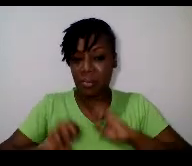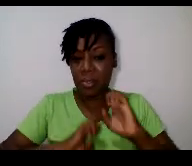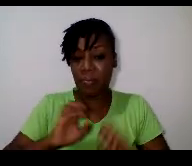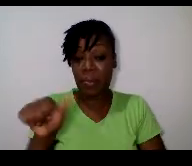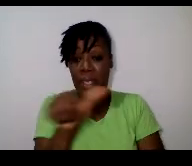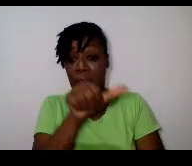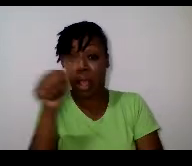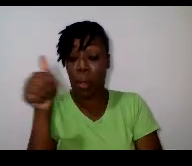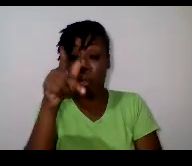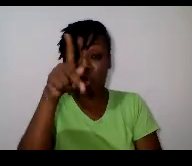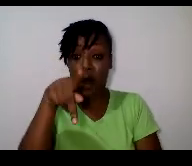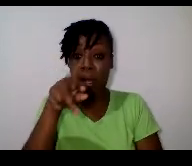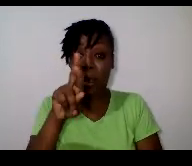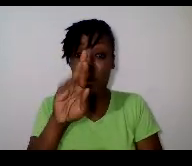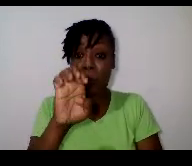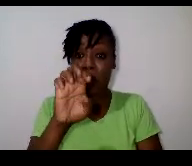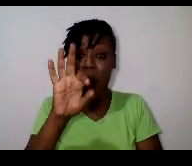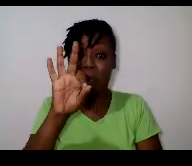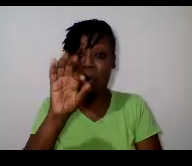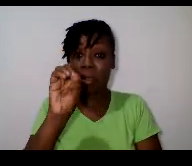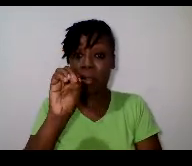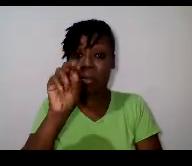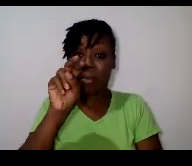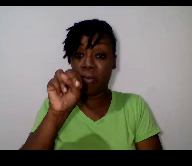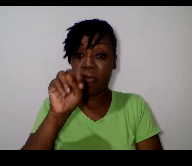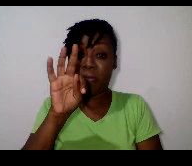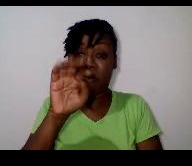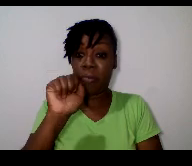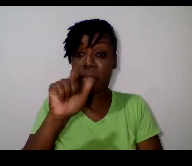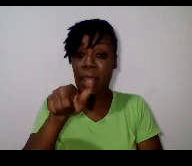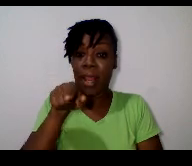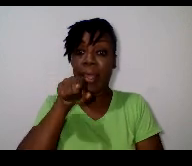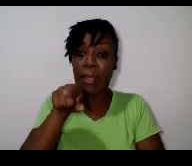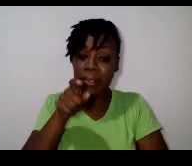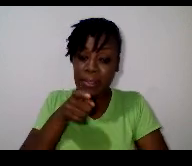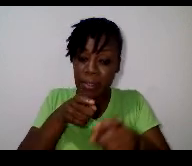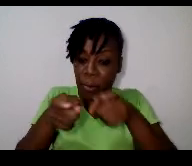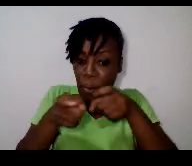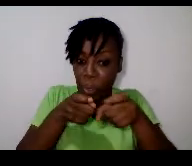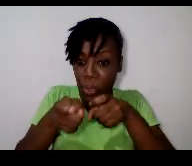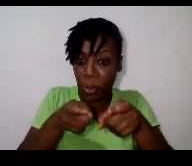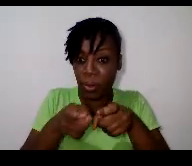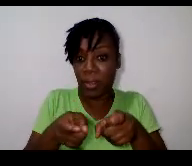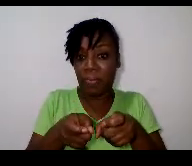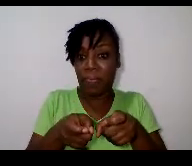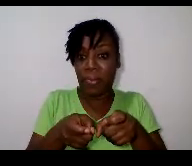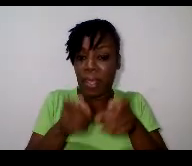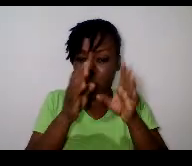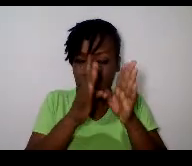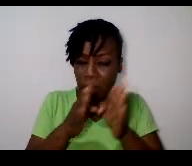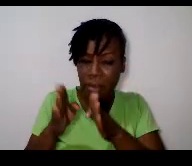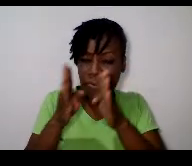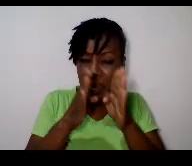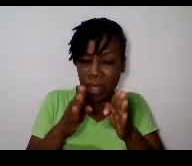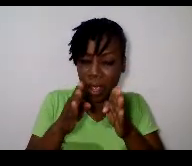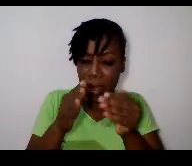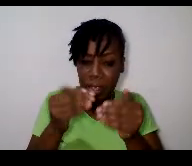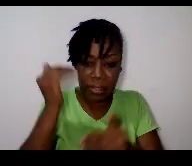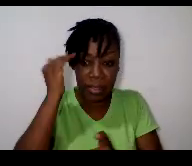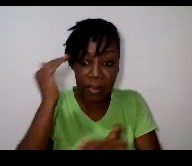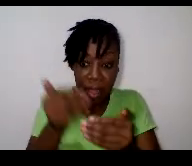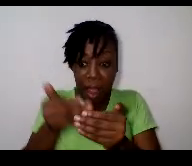el prefrontal, y el prefrontal es el que controla, nos hace planificar,